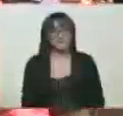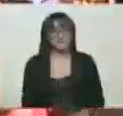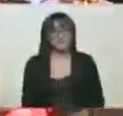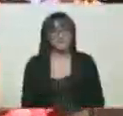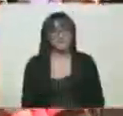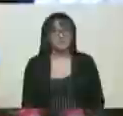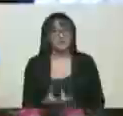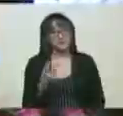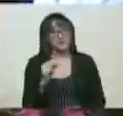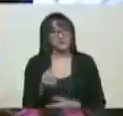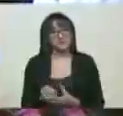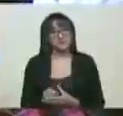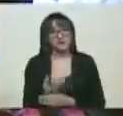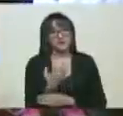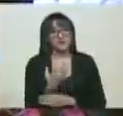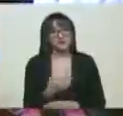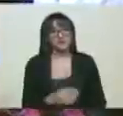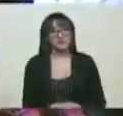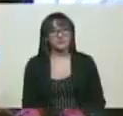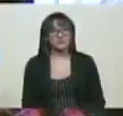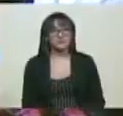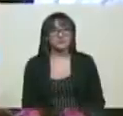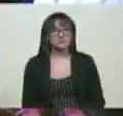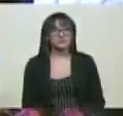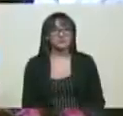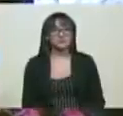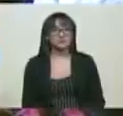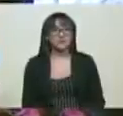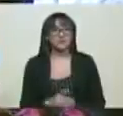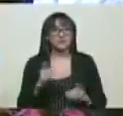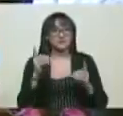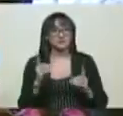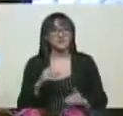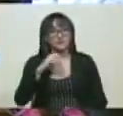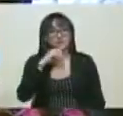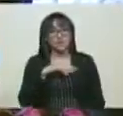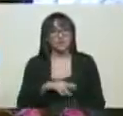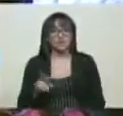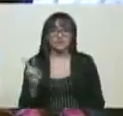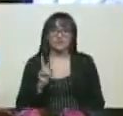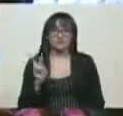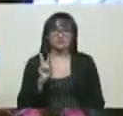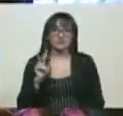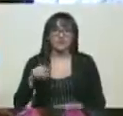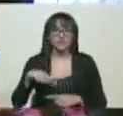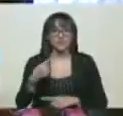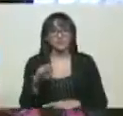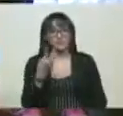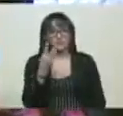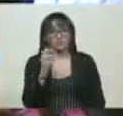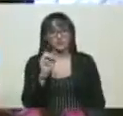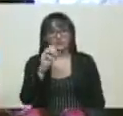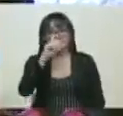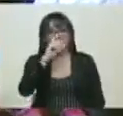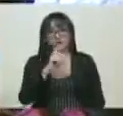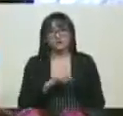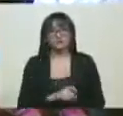El 20 de mayo se decide el destino de Venezuela para los próximos 30 años.